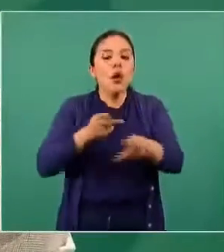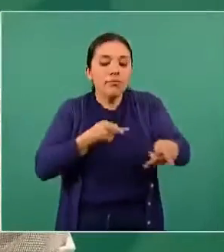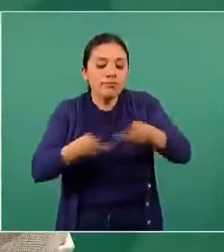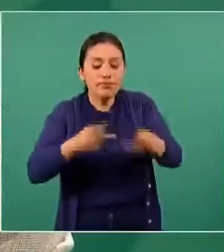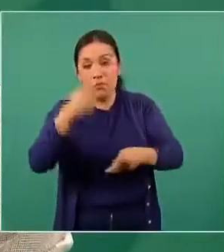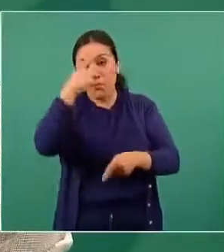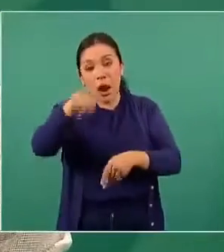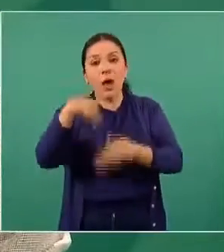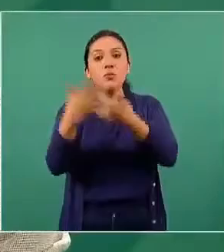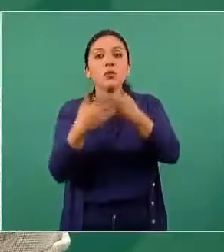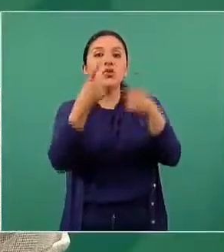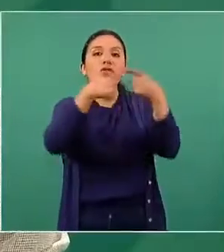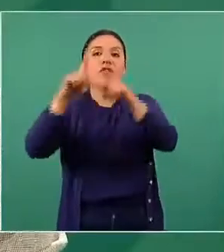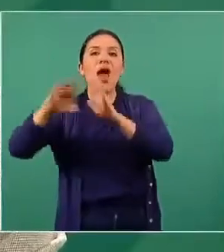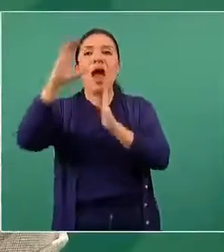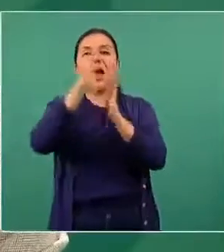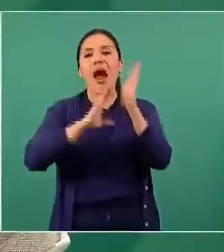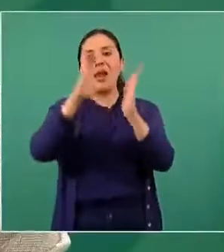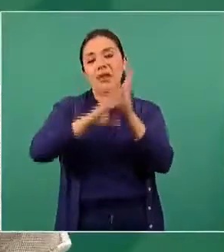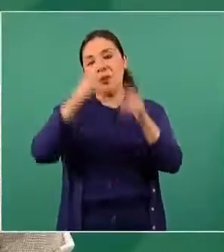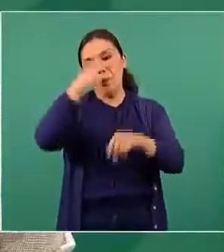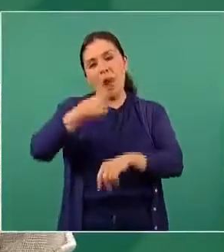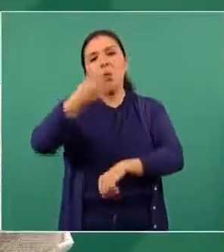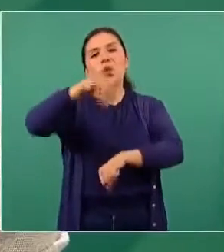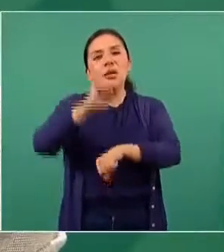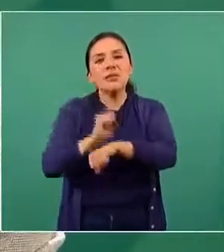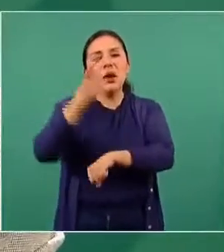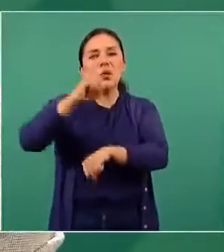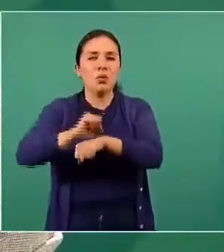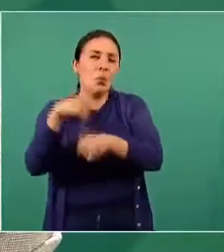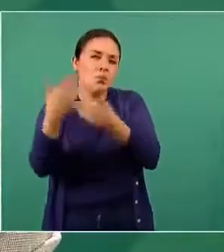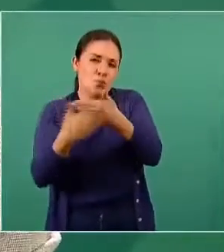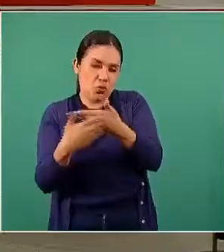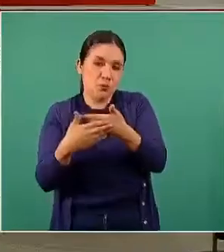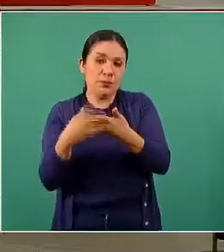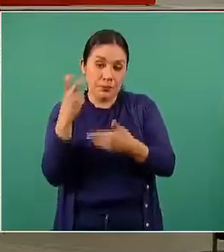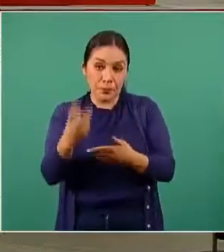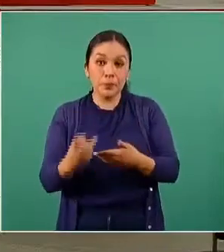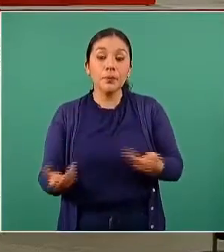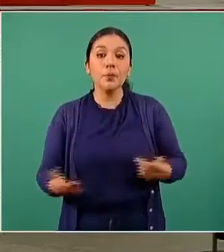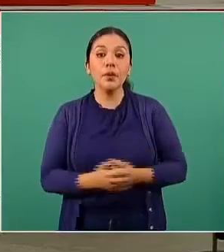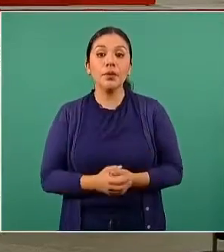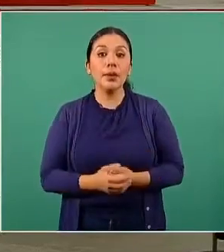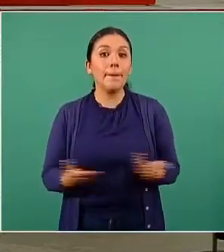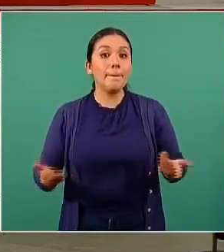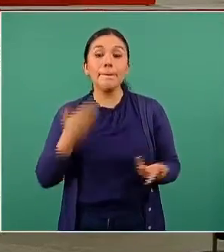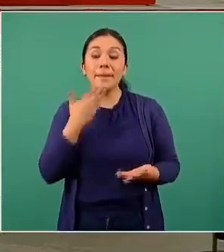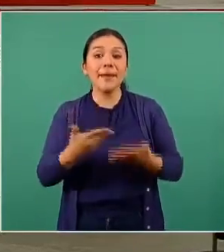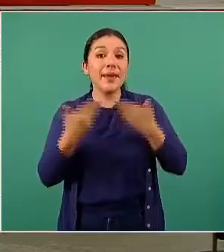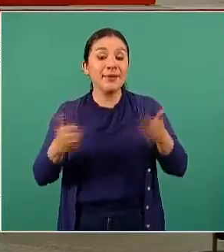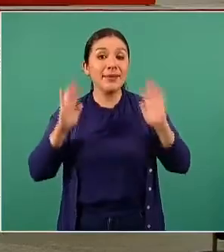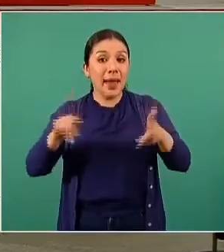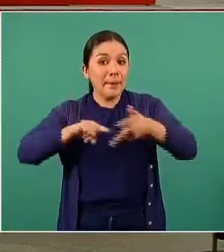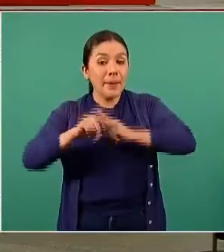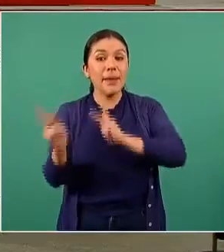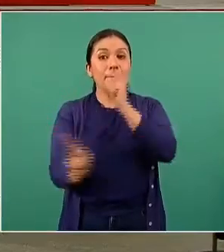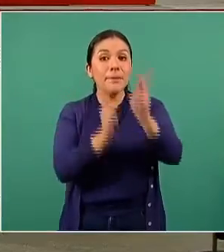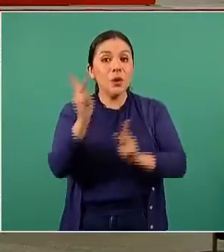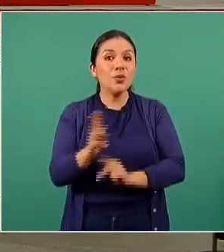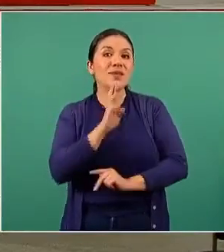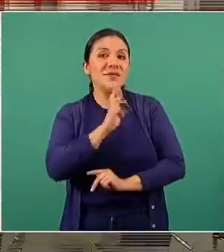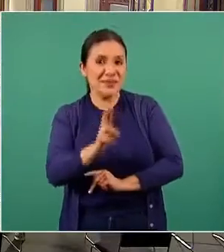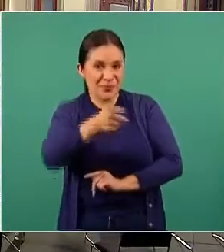los distintos calendarios semanales de la siguiente ronda. Muy bien, pues vamos a abrir a preguntas